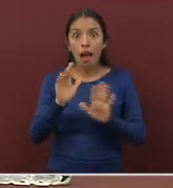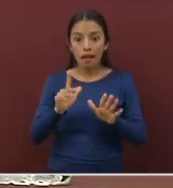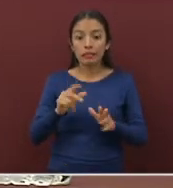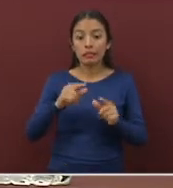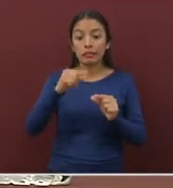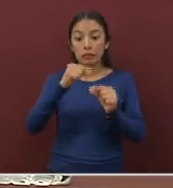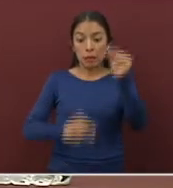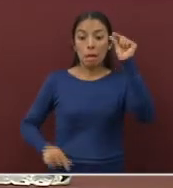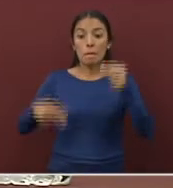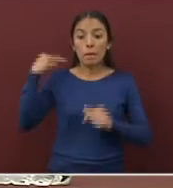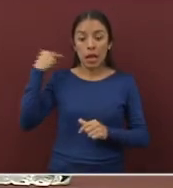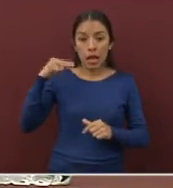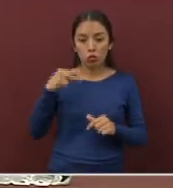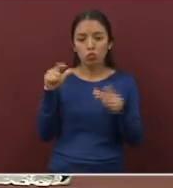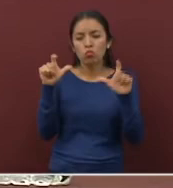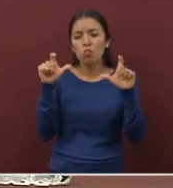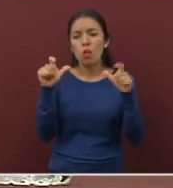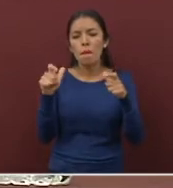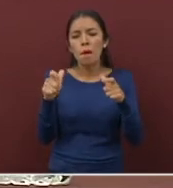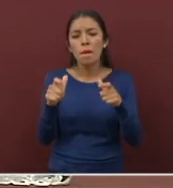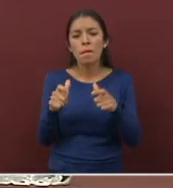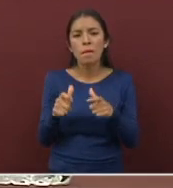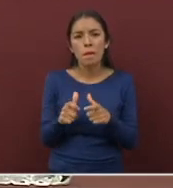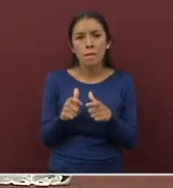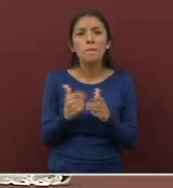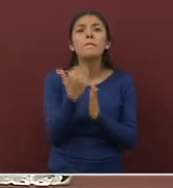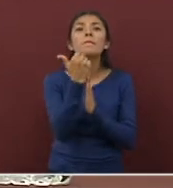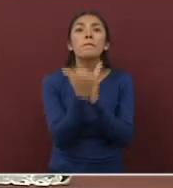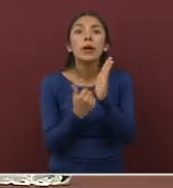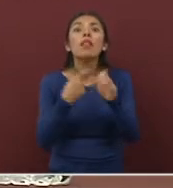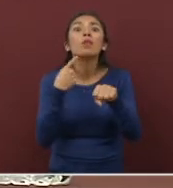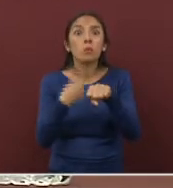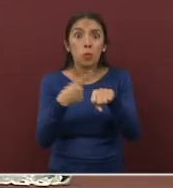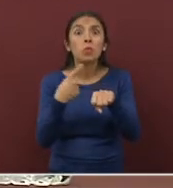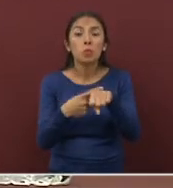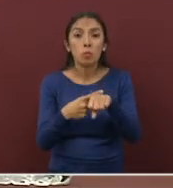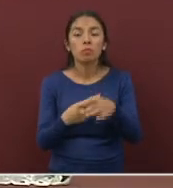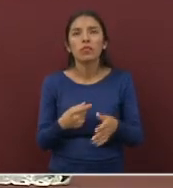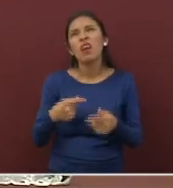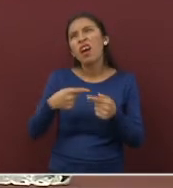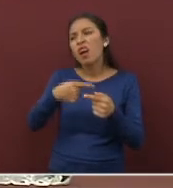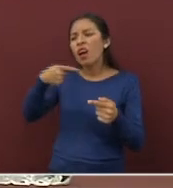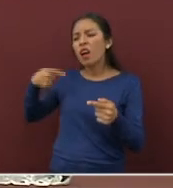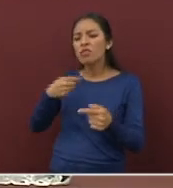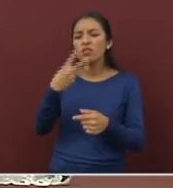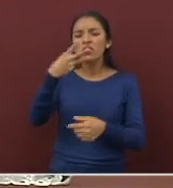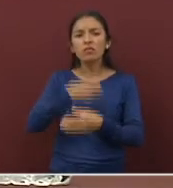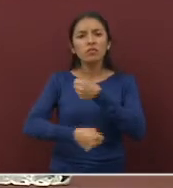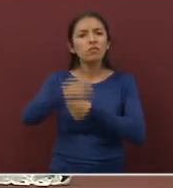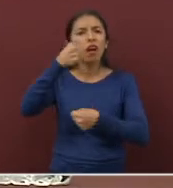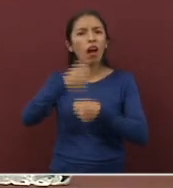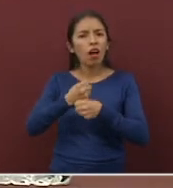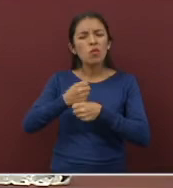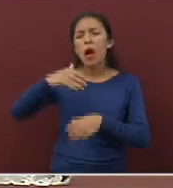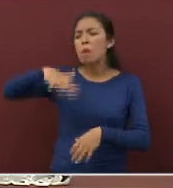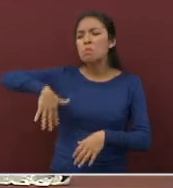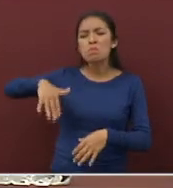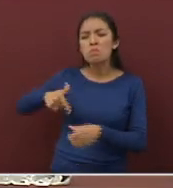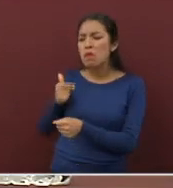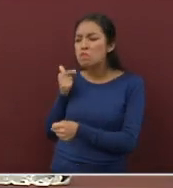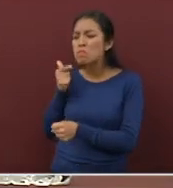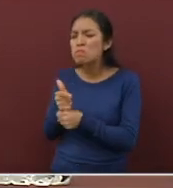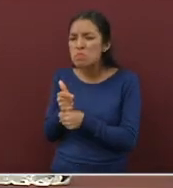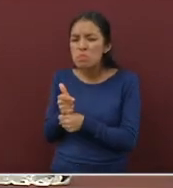considerablemente este padecimiento puedo decirles que los últimos tres años apenas se han identificado